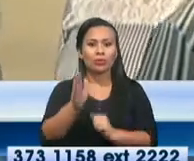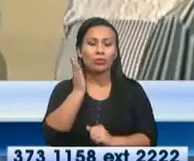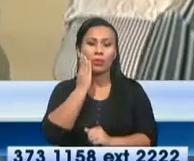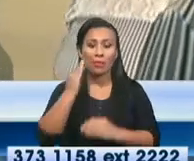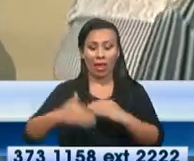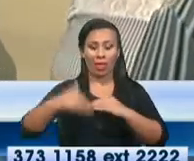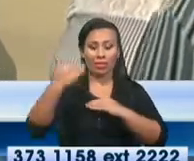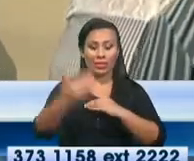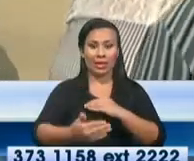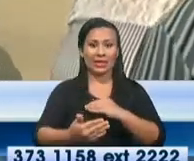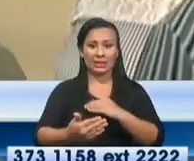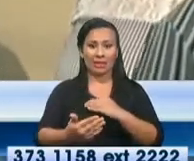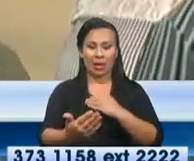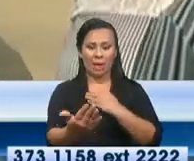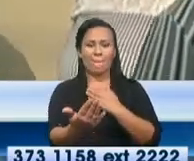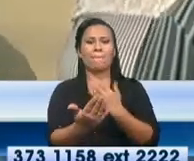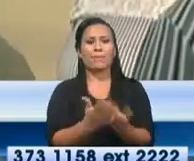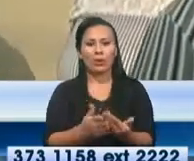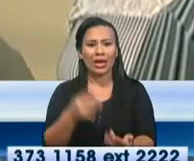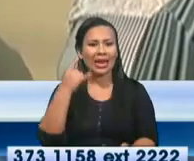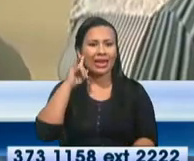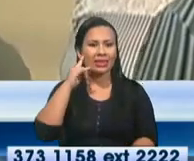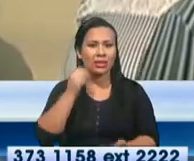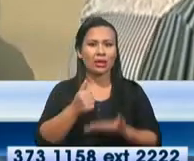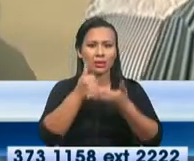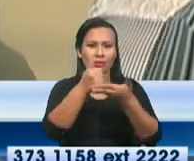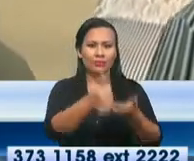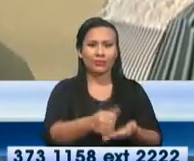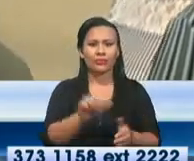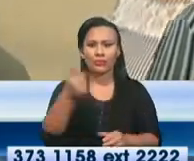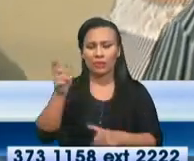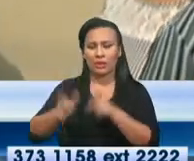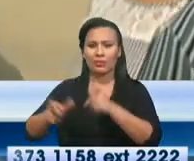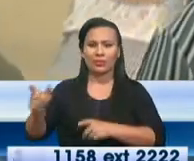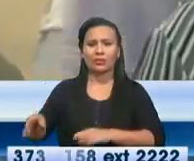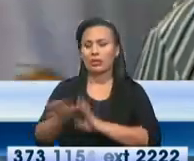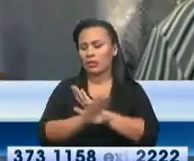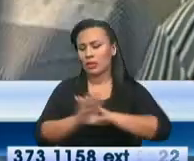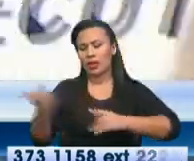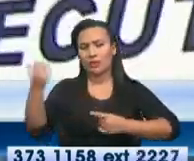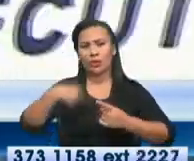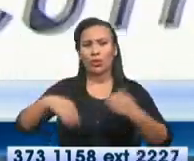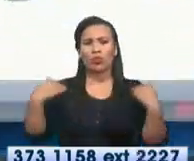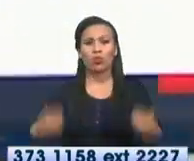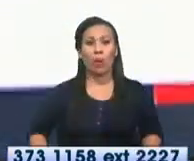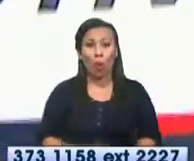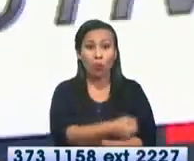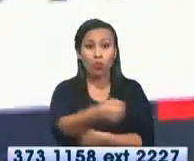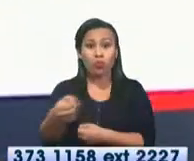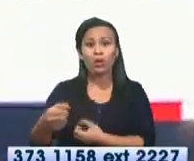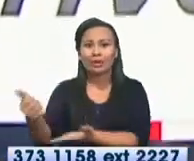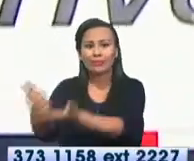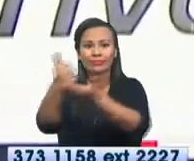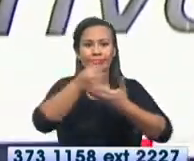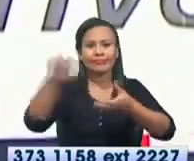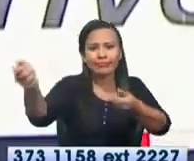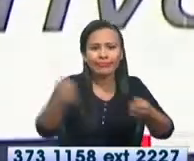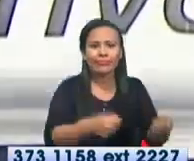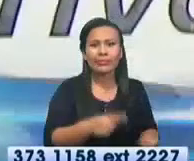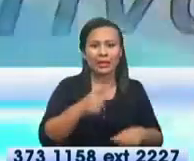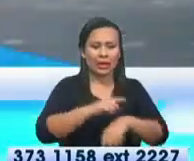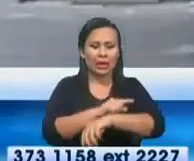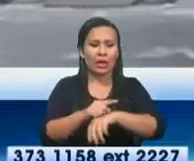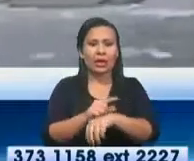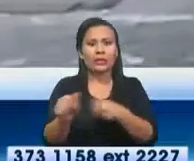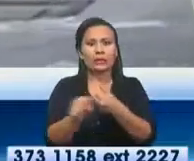delantera. A la niña la pudieron ayudar, pero ya el resto lo vino a hacer los bomberos. Esto se suscita a pocas horas de que empiece un